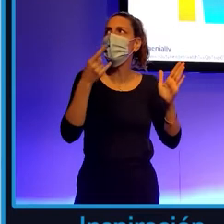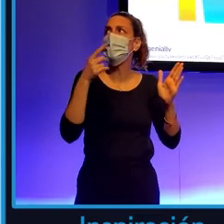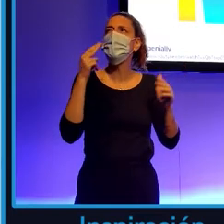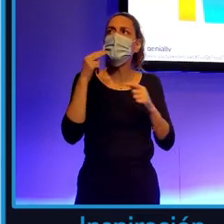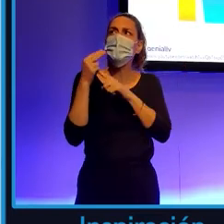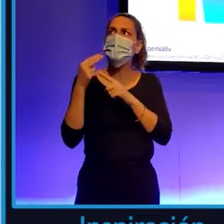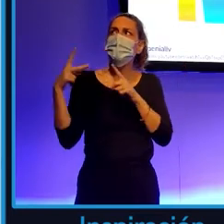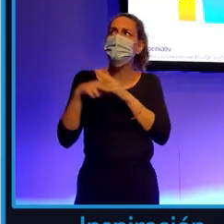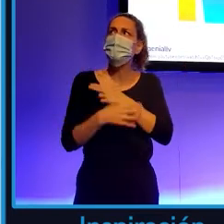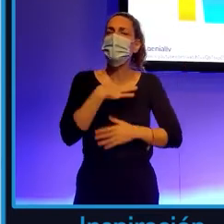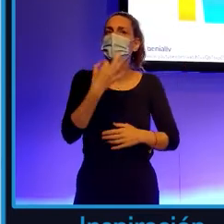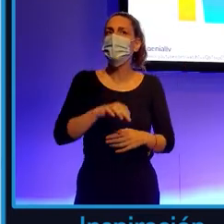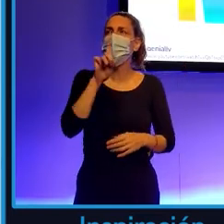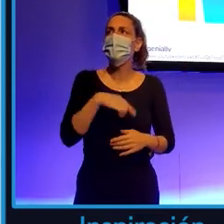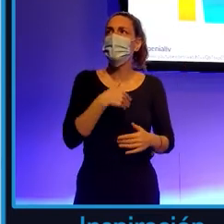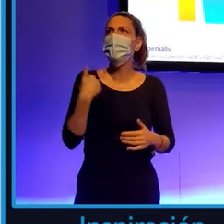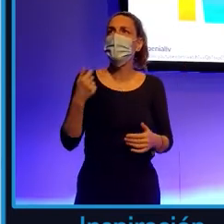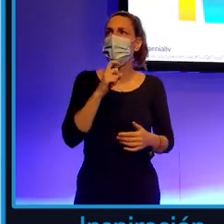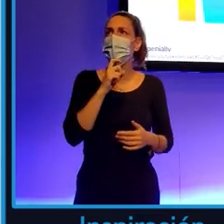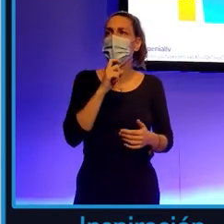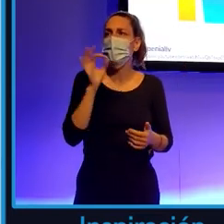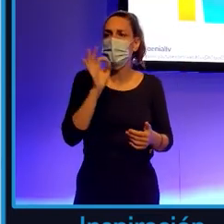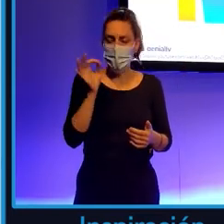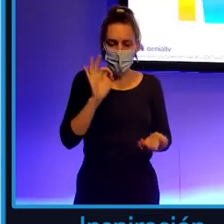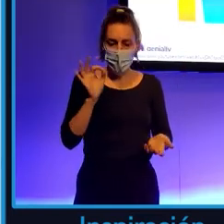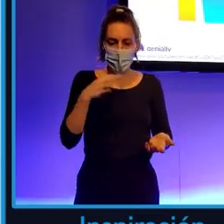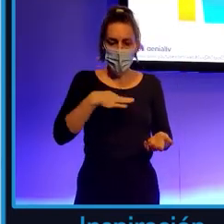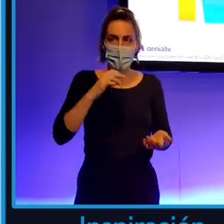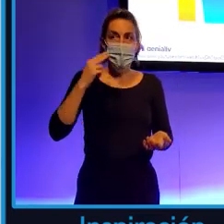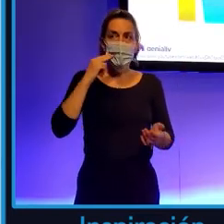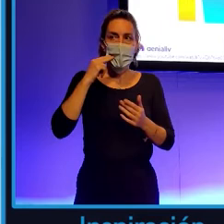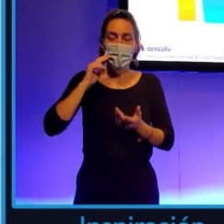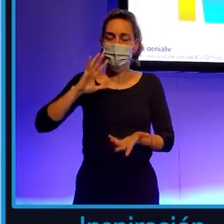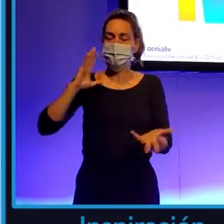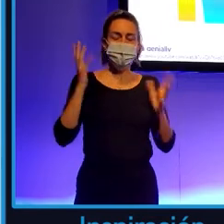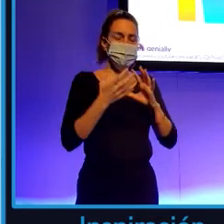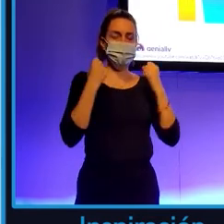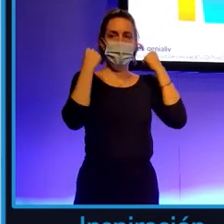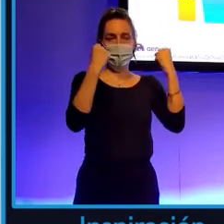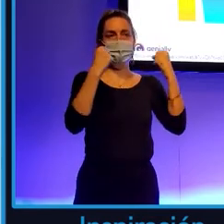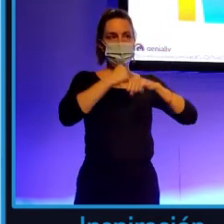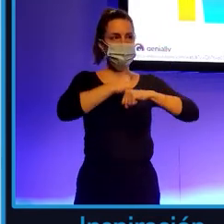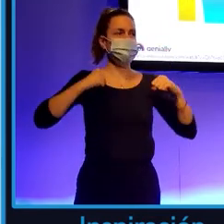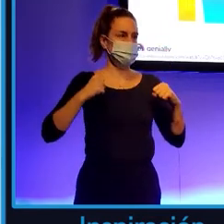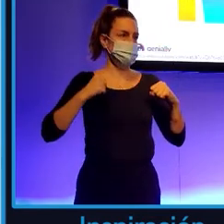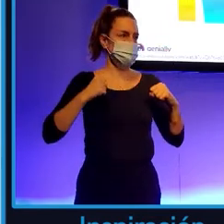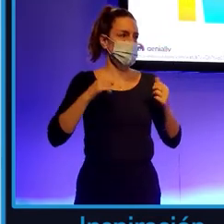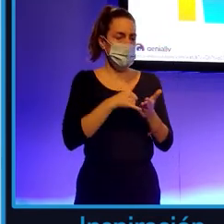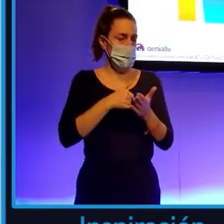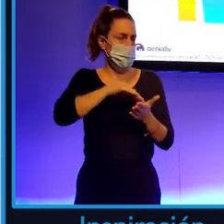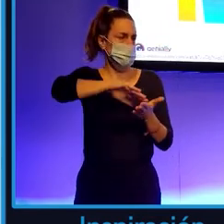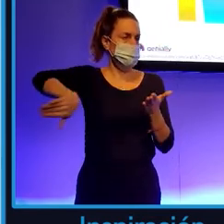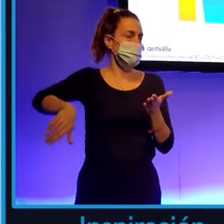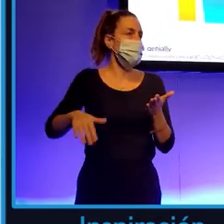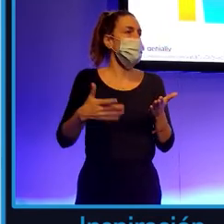y saber si ese miedo lo podemos convertir en una fortaleza en vez de en una debilidad bien pues estas máquinas pues